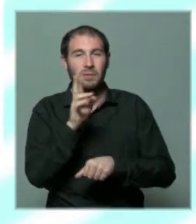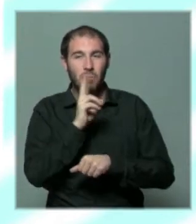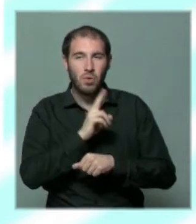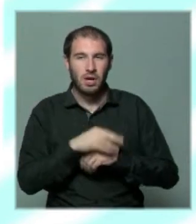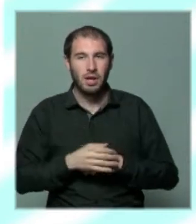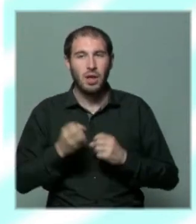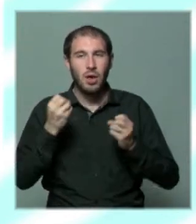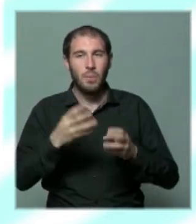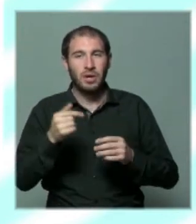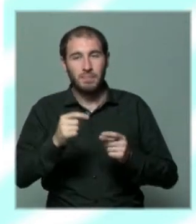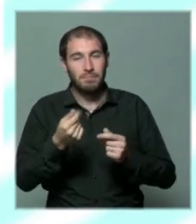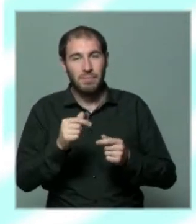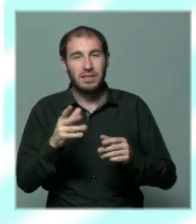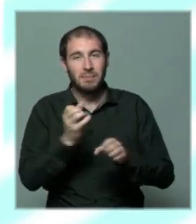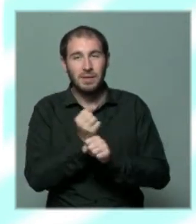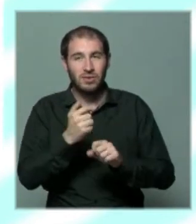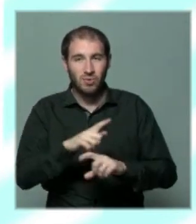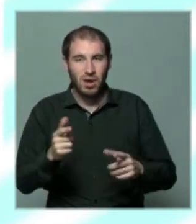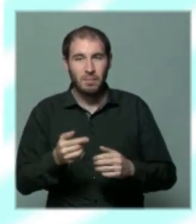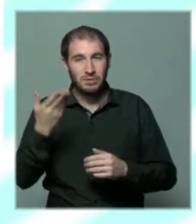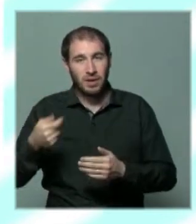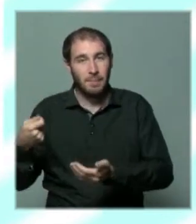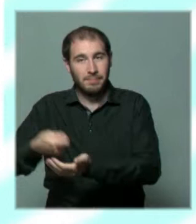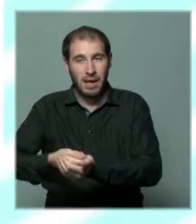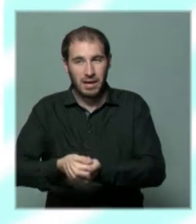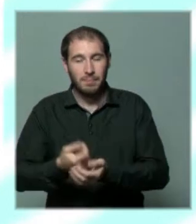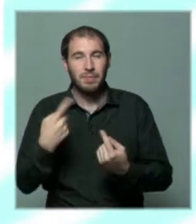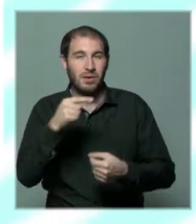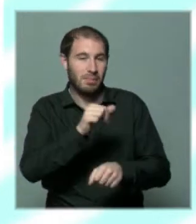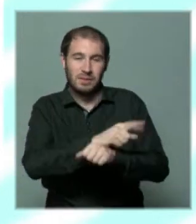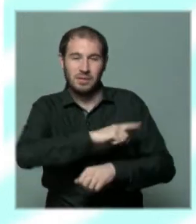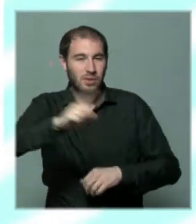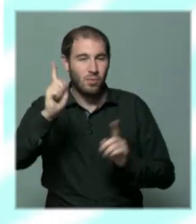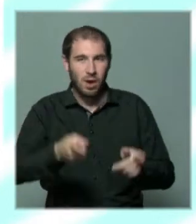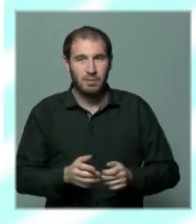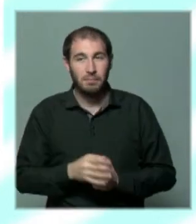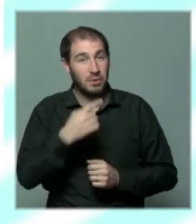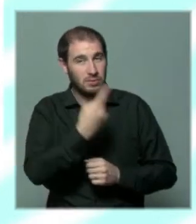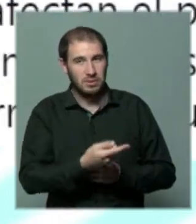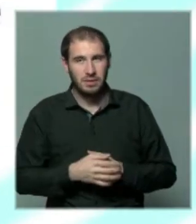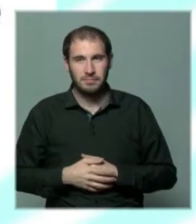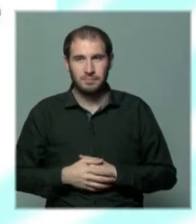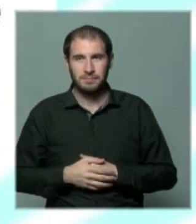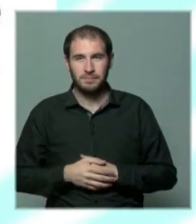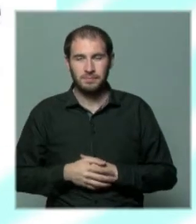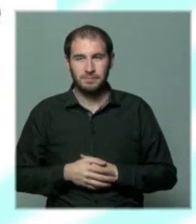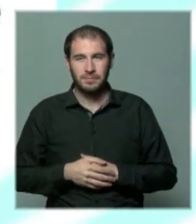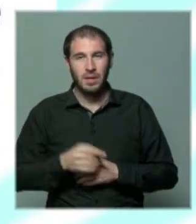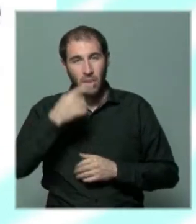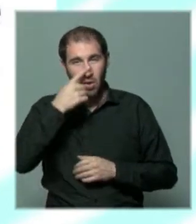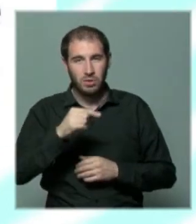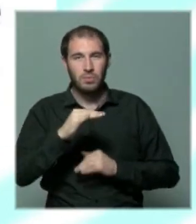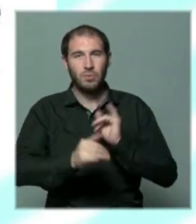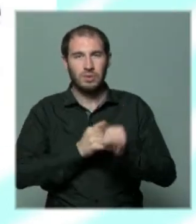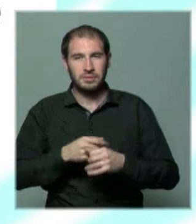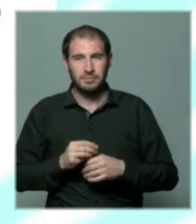mujer por no tener dinero en el micro. Alguien le pagó el boleto, pero ella fue presa. Preguntale, dice esta persona. Y el último